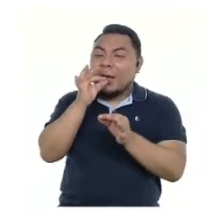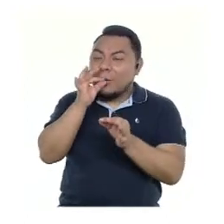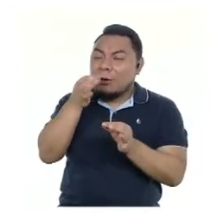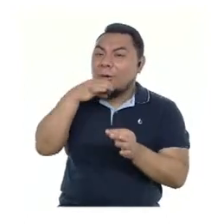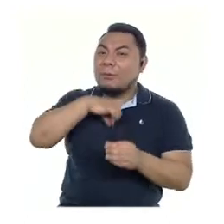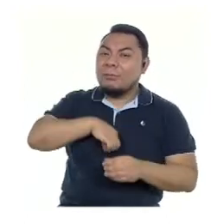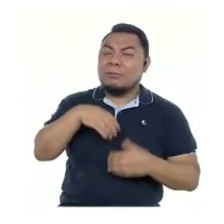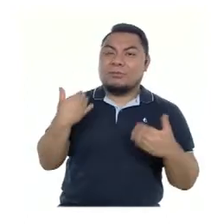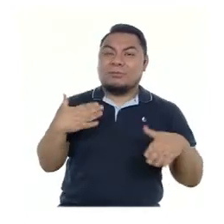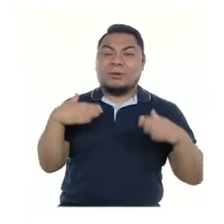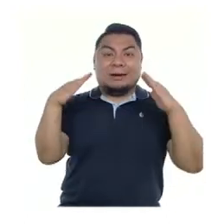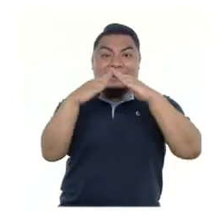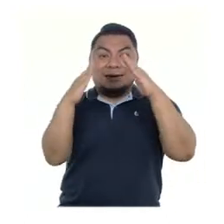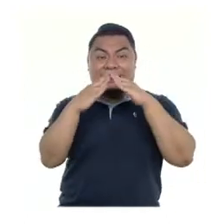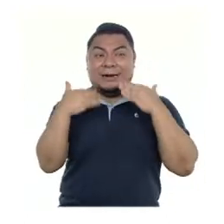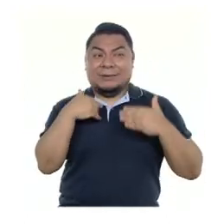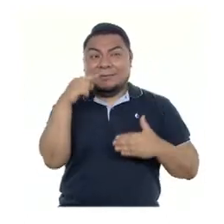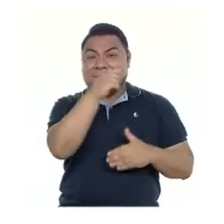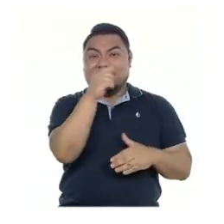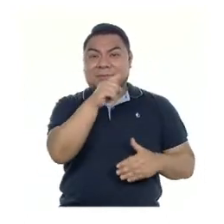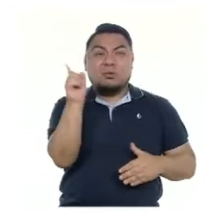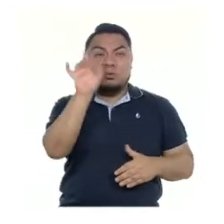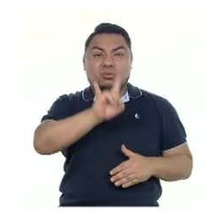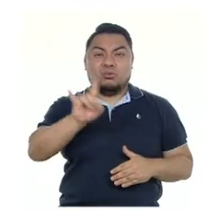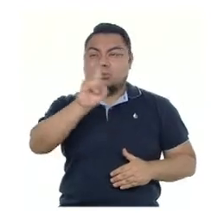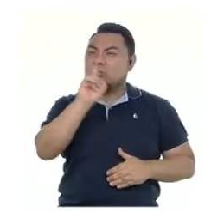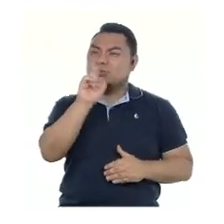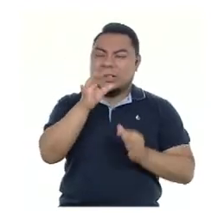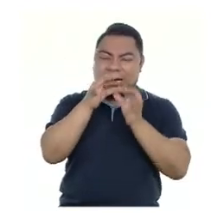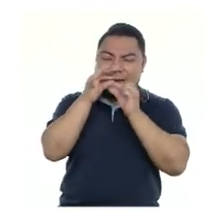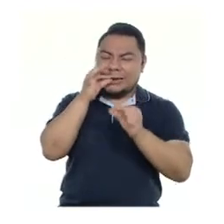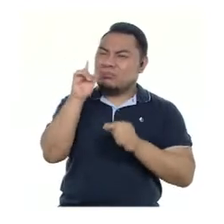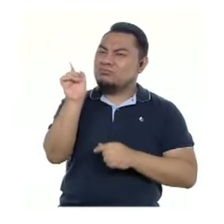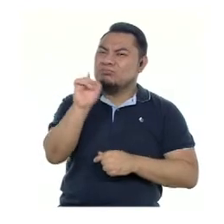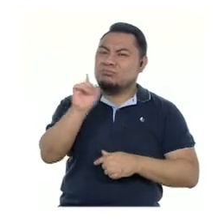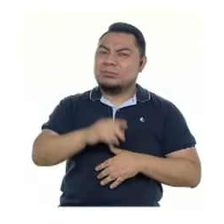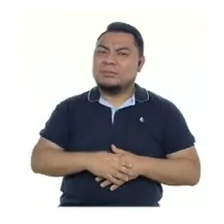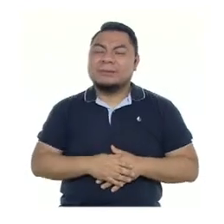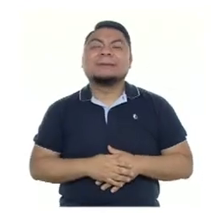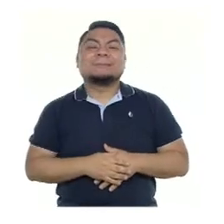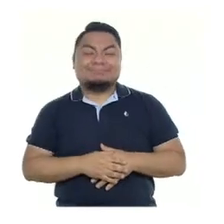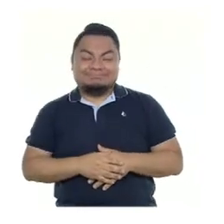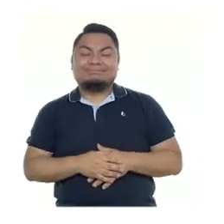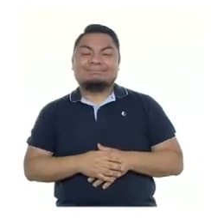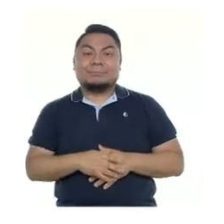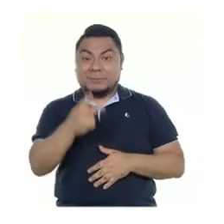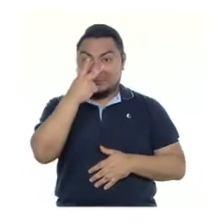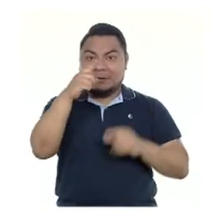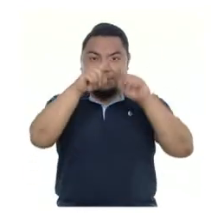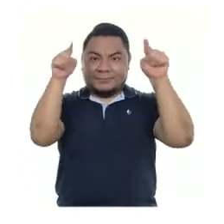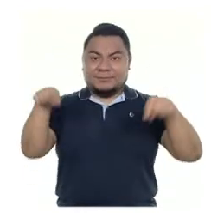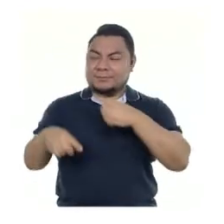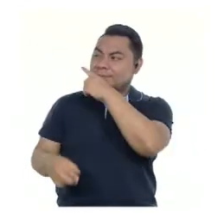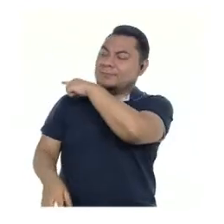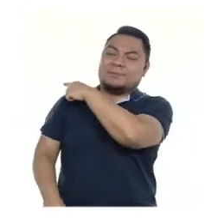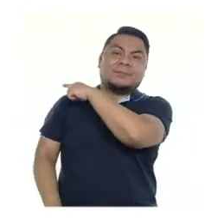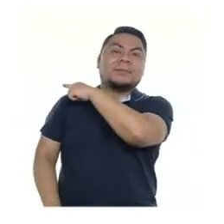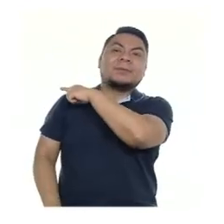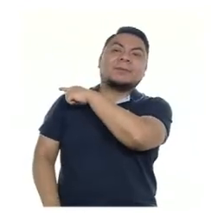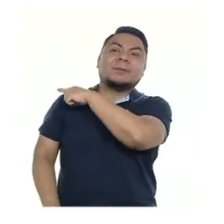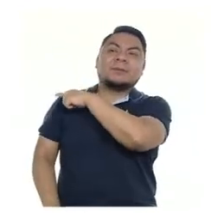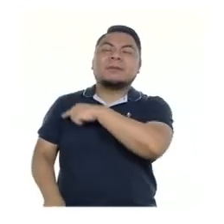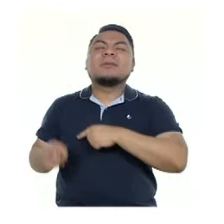Voy a decir en casa de Carlitos que ya no las usen. Veamos un afiche más. ¿Qué